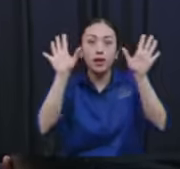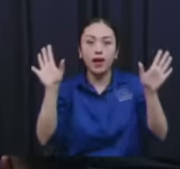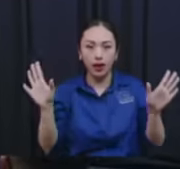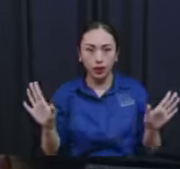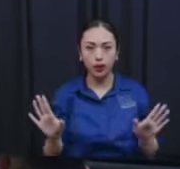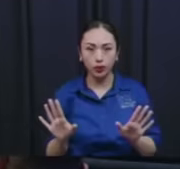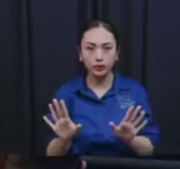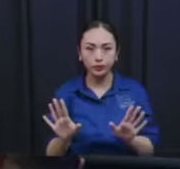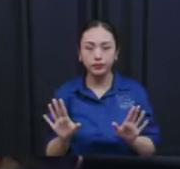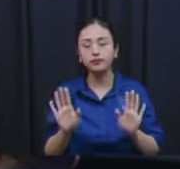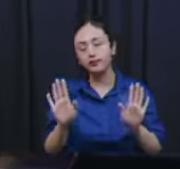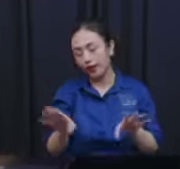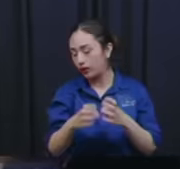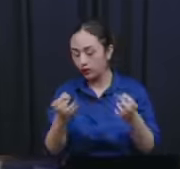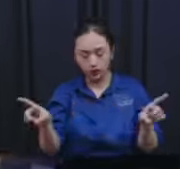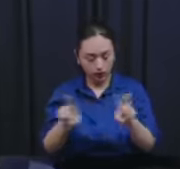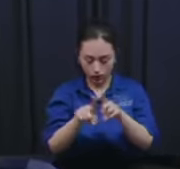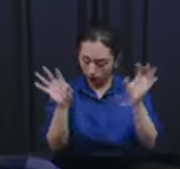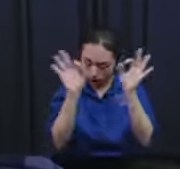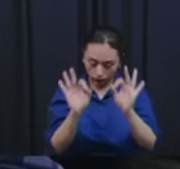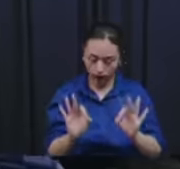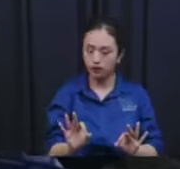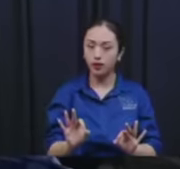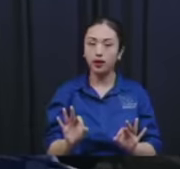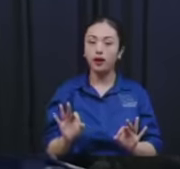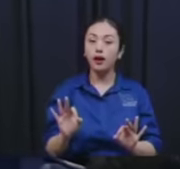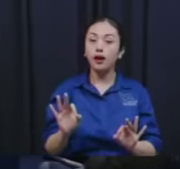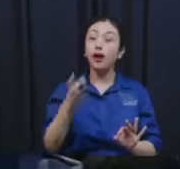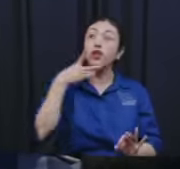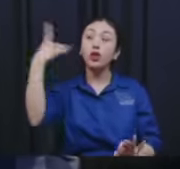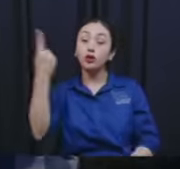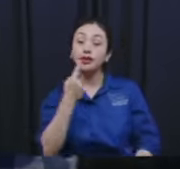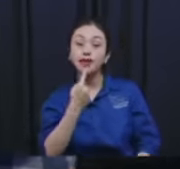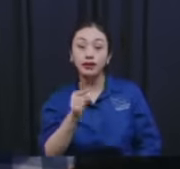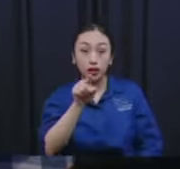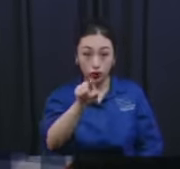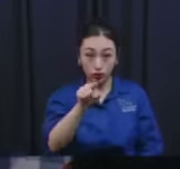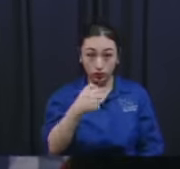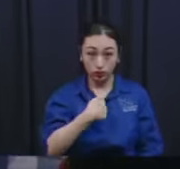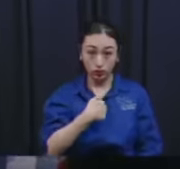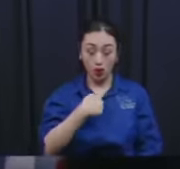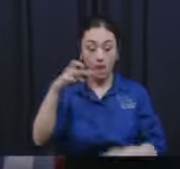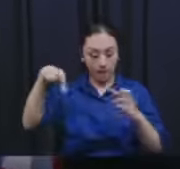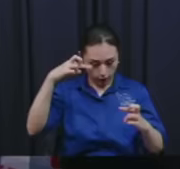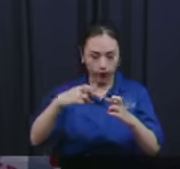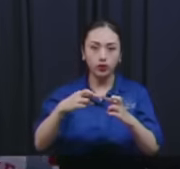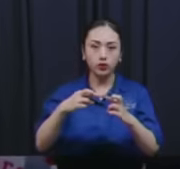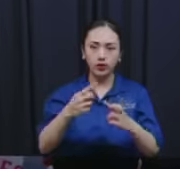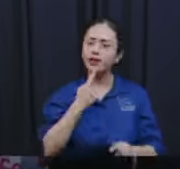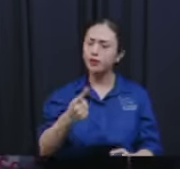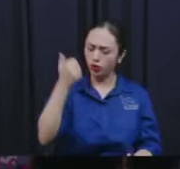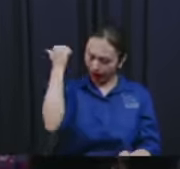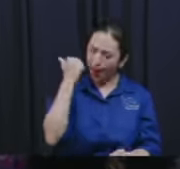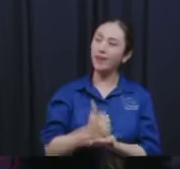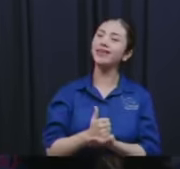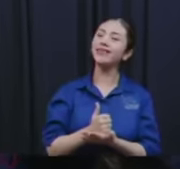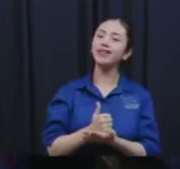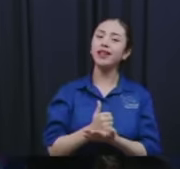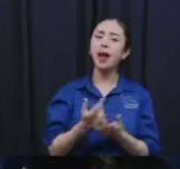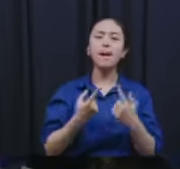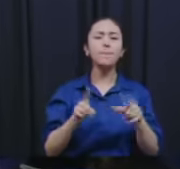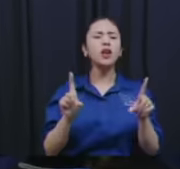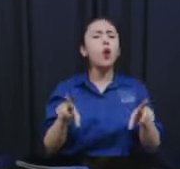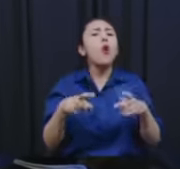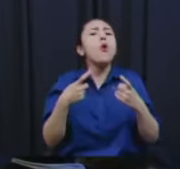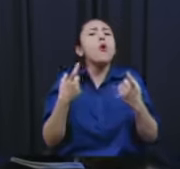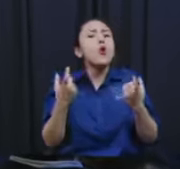esto Jesús dice Dios dice ser perfectos y Amén hermano Hay que ser perfectos pero cómo hacemos